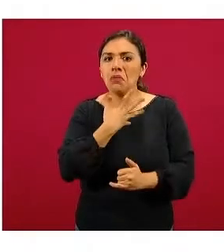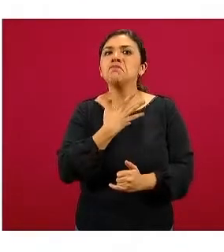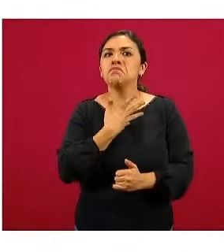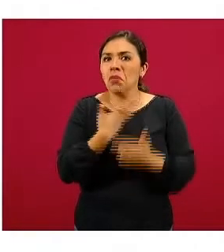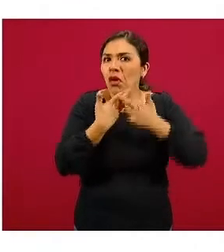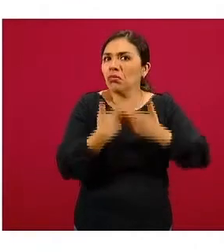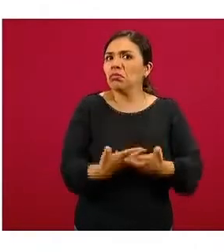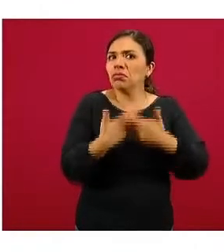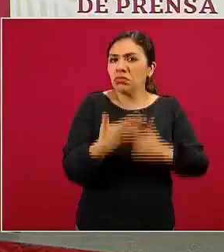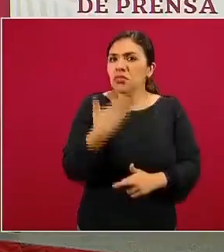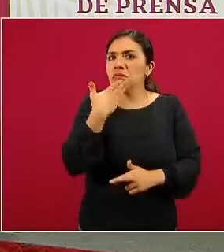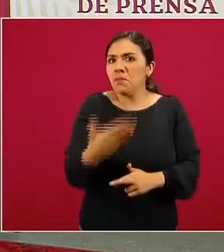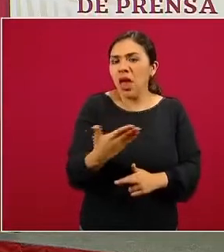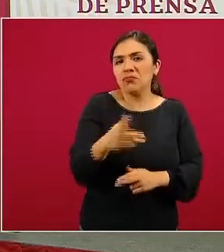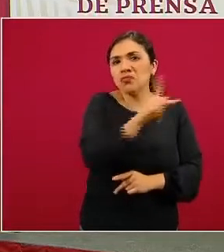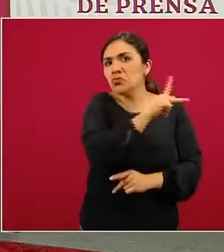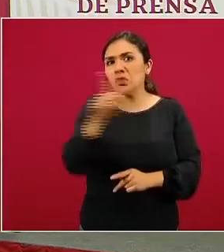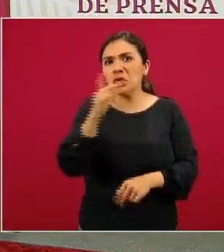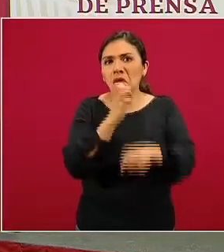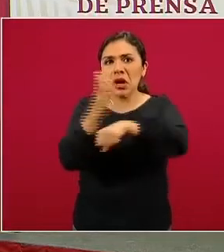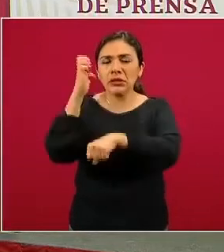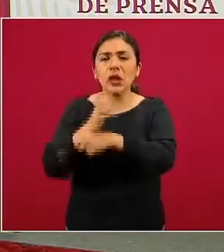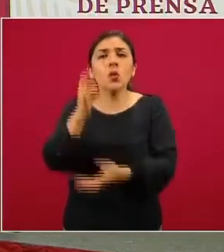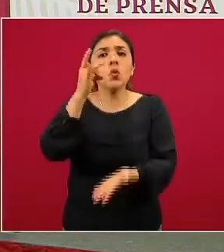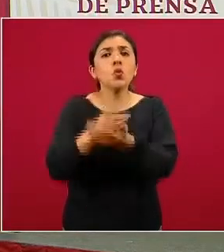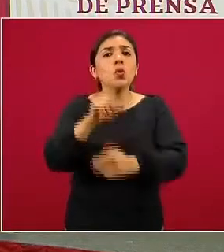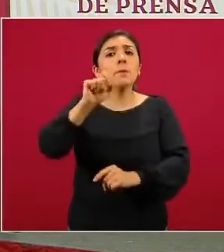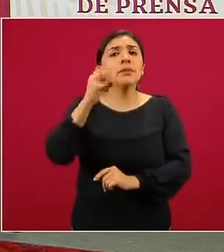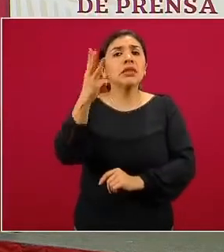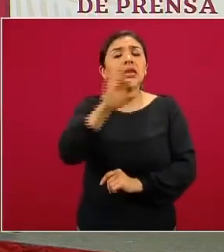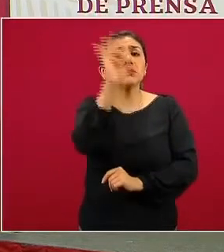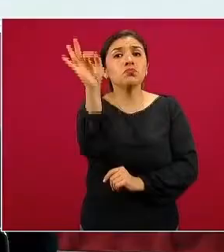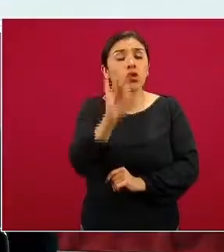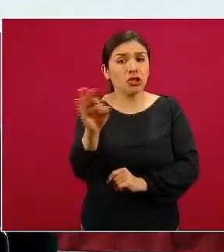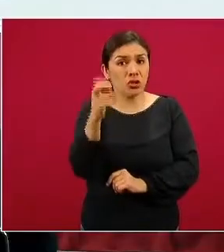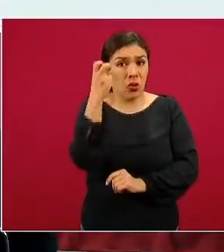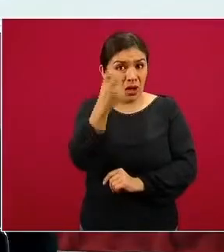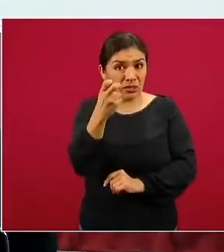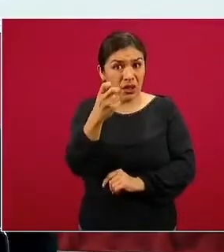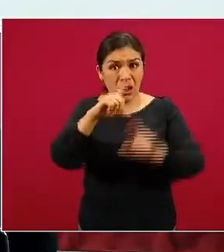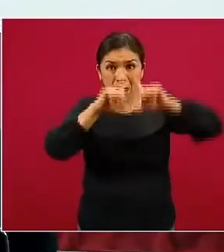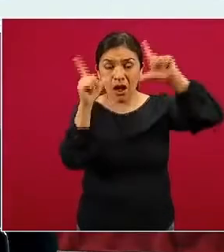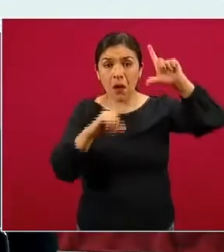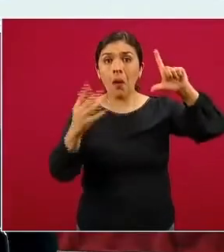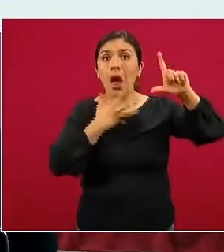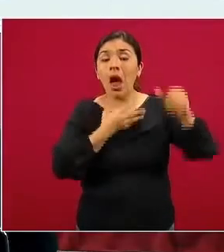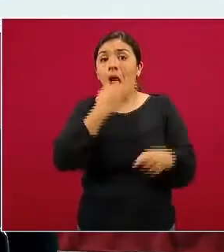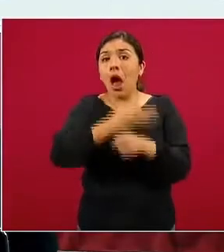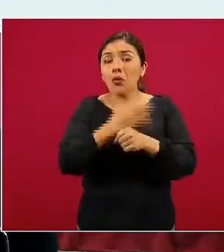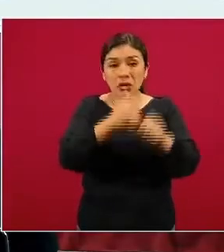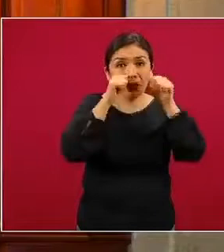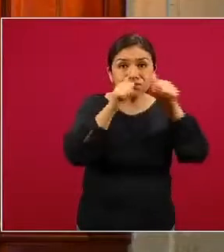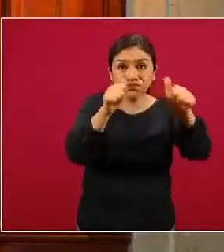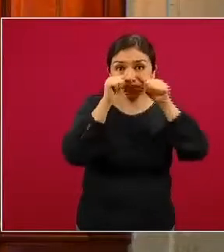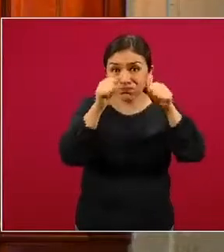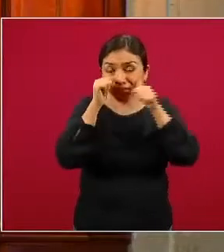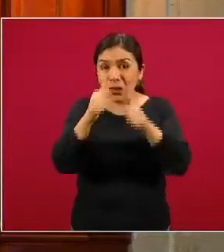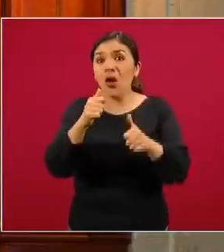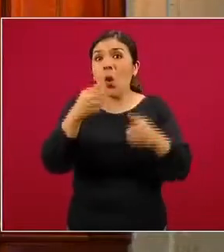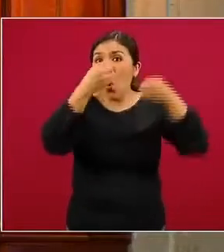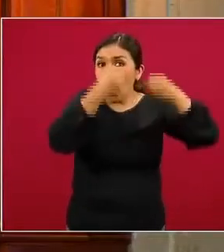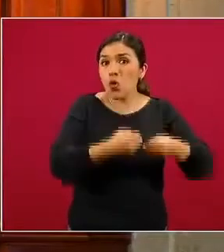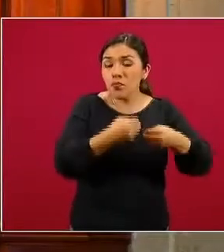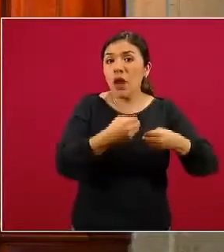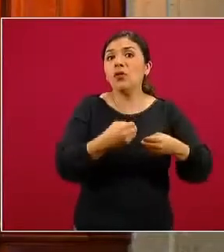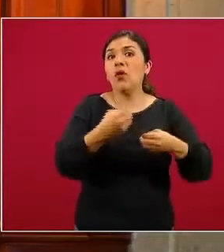buena disponibilidad. Solo el 23% a nivel nacional de estas camas se encuentran en estos momentos atendiendo a algún paciente